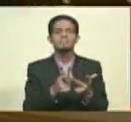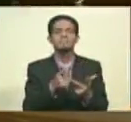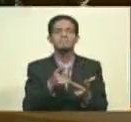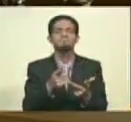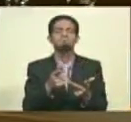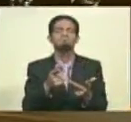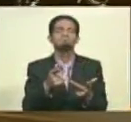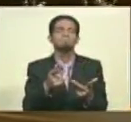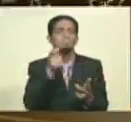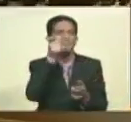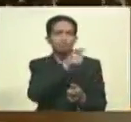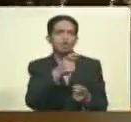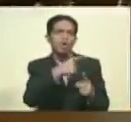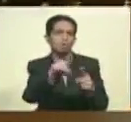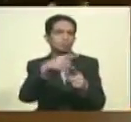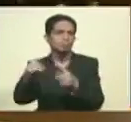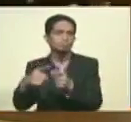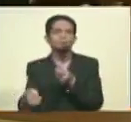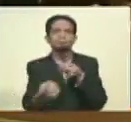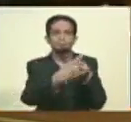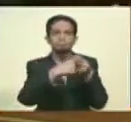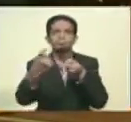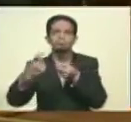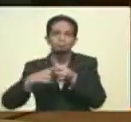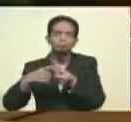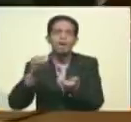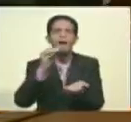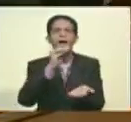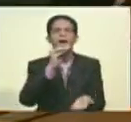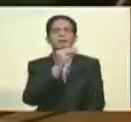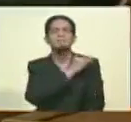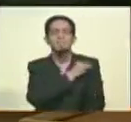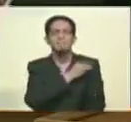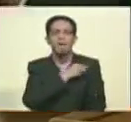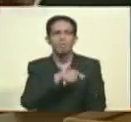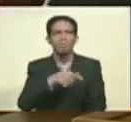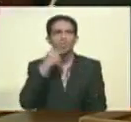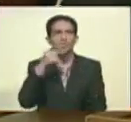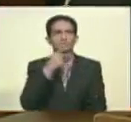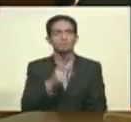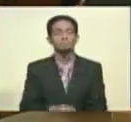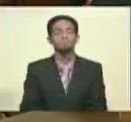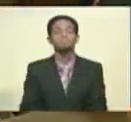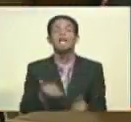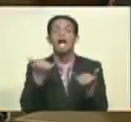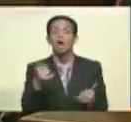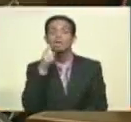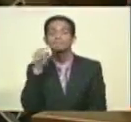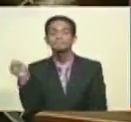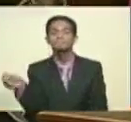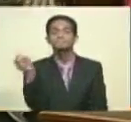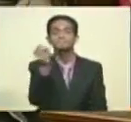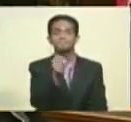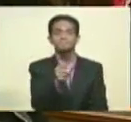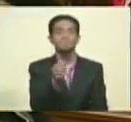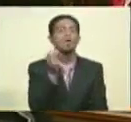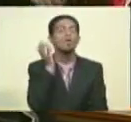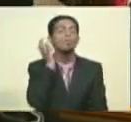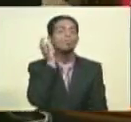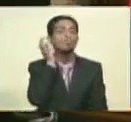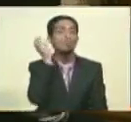al diálogo que ha realizado el presidente Nicolás Maduro. Vamos a darle la palabra a la mujer constituyente, en este caso una